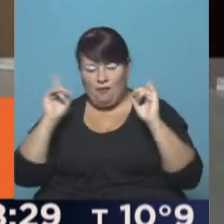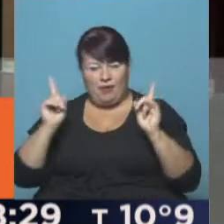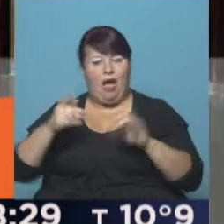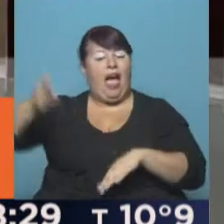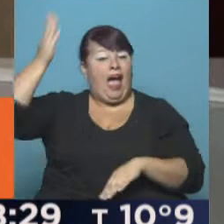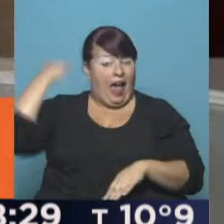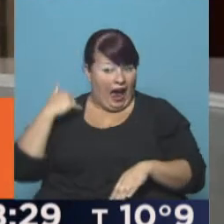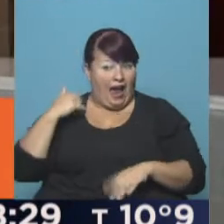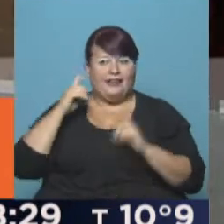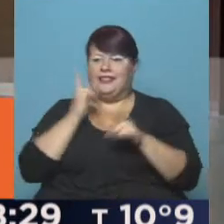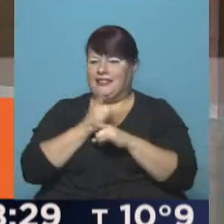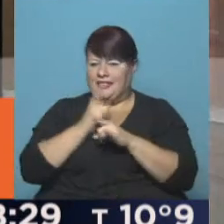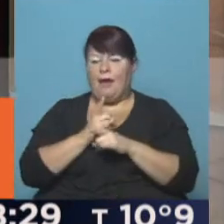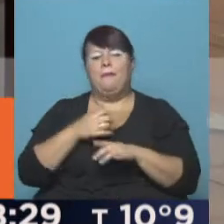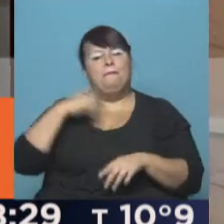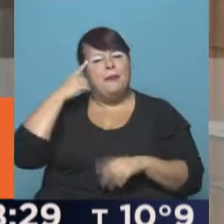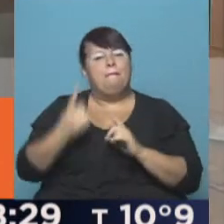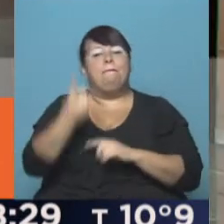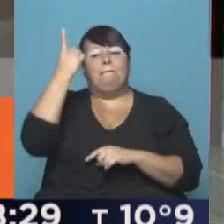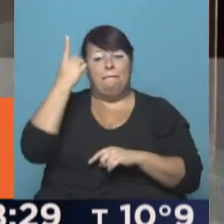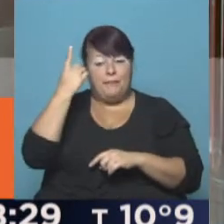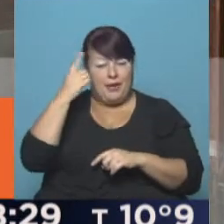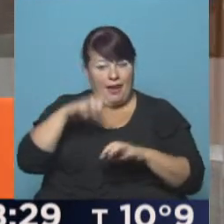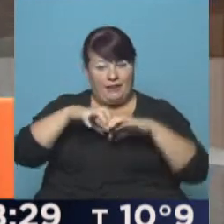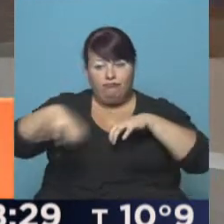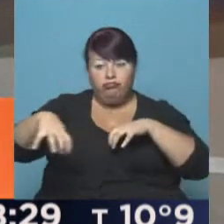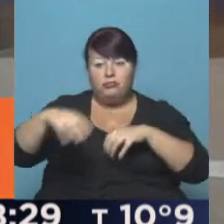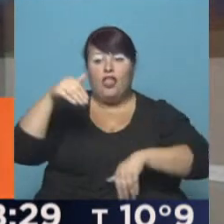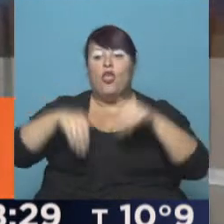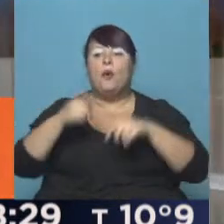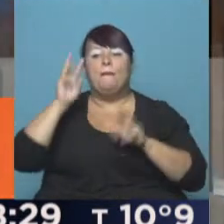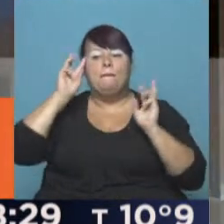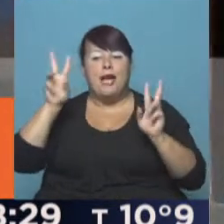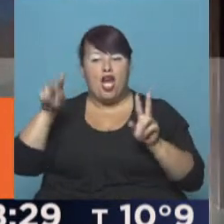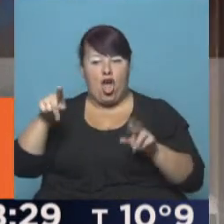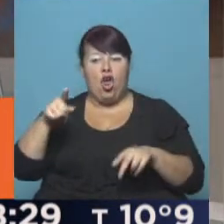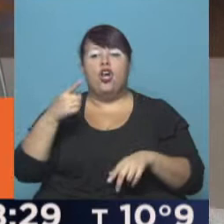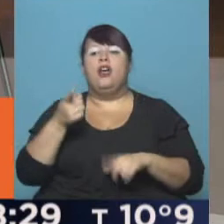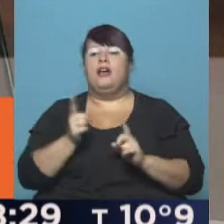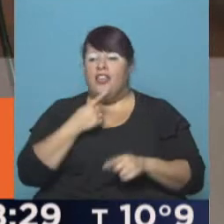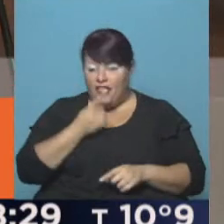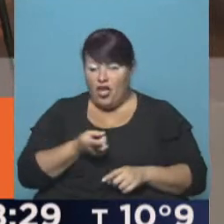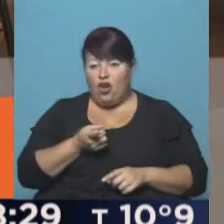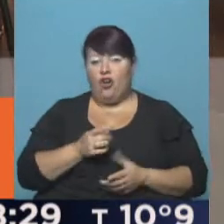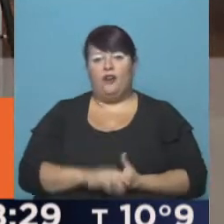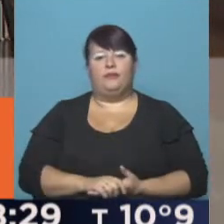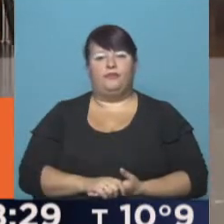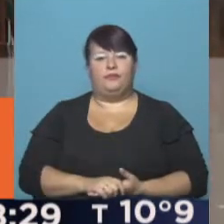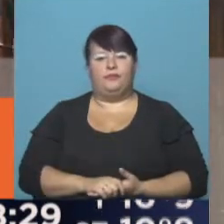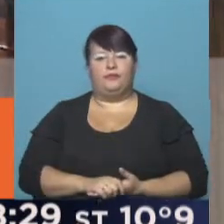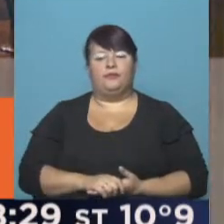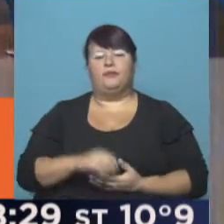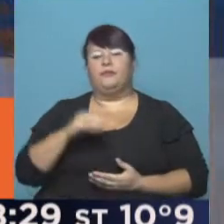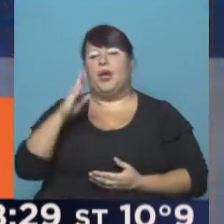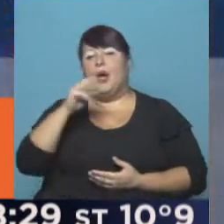Antes, permanentemente, creo que el primero que instala una grieta electoral es Perón, cuando justamente dice Braden